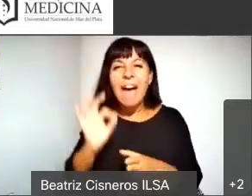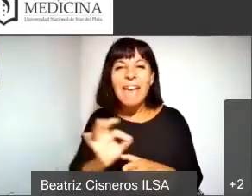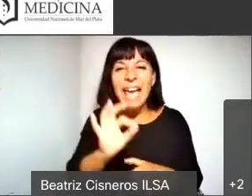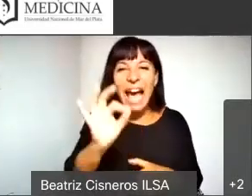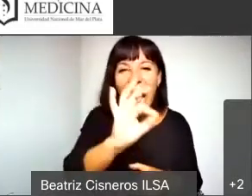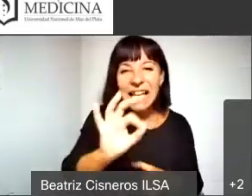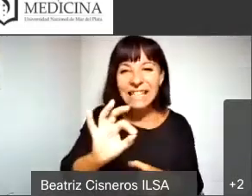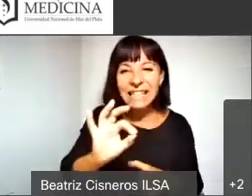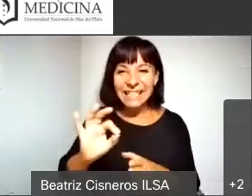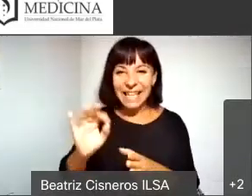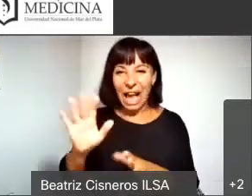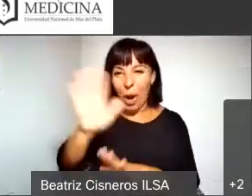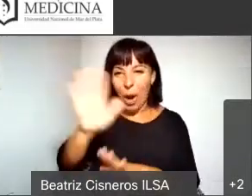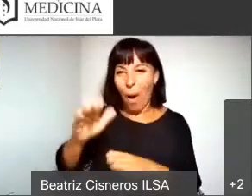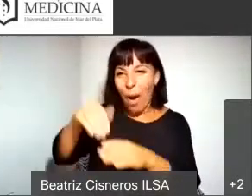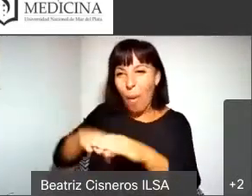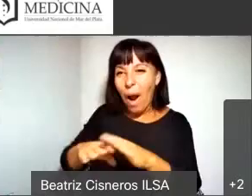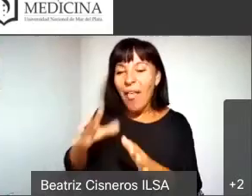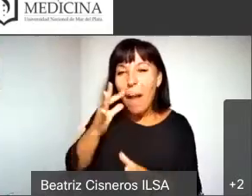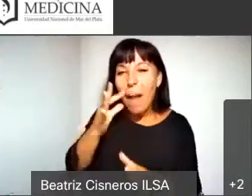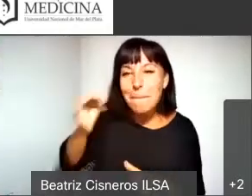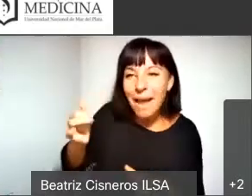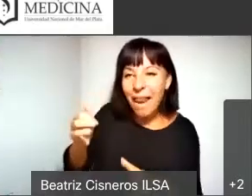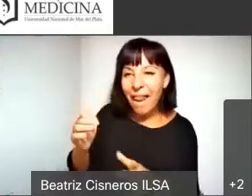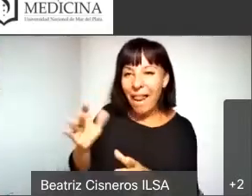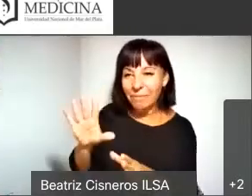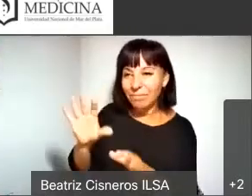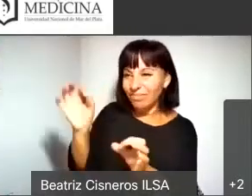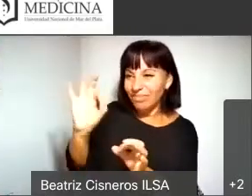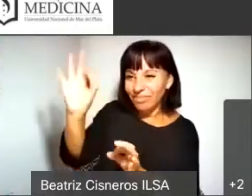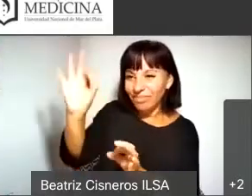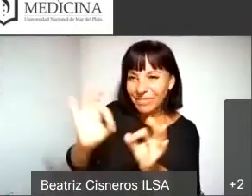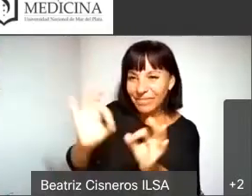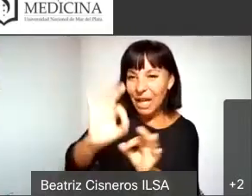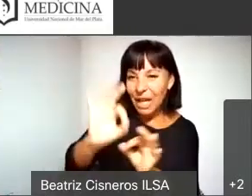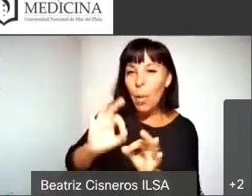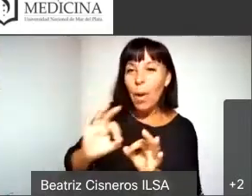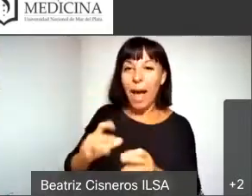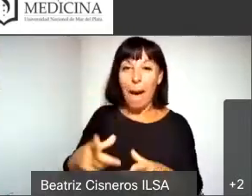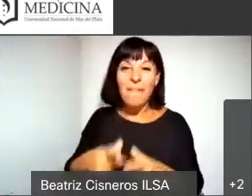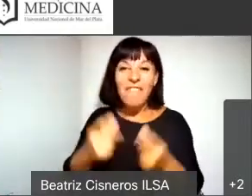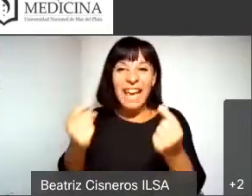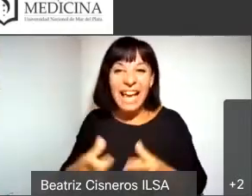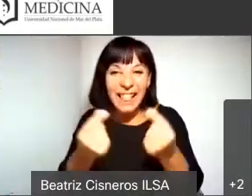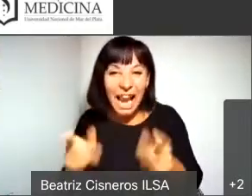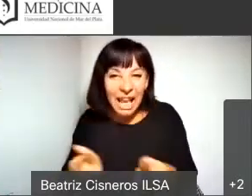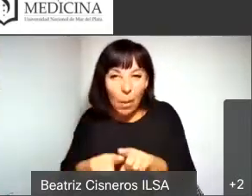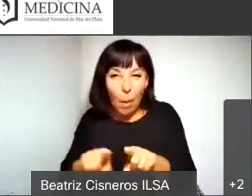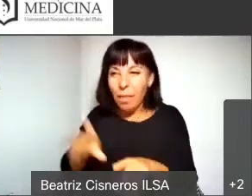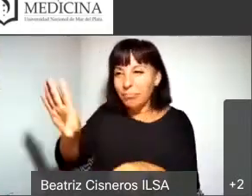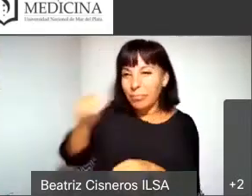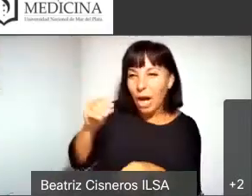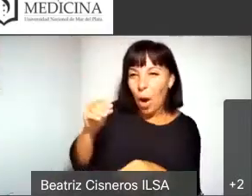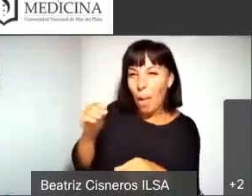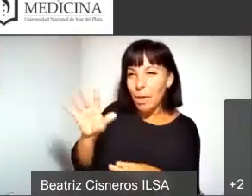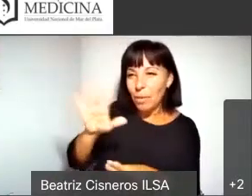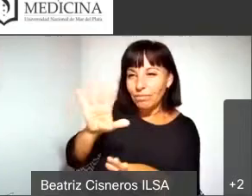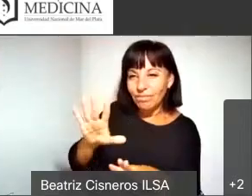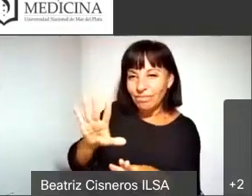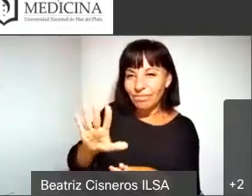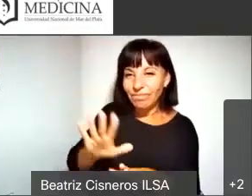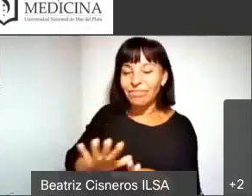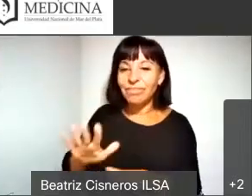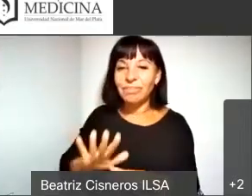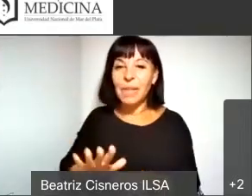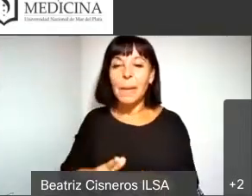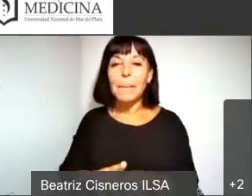abejas. Lo que él vio fue las paredes de las células vegetales, la pared celular, que está conformada por